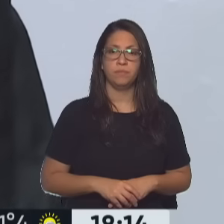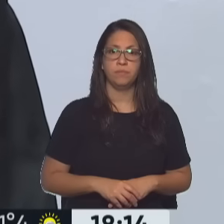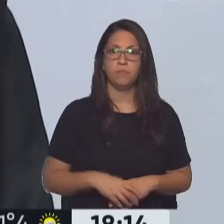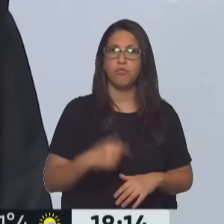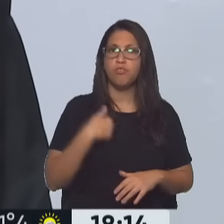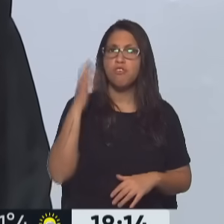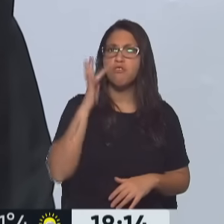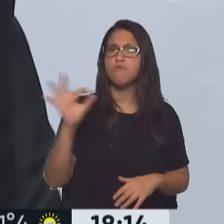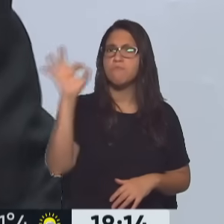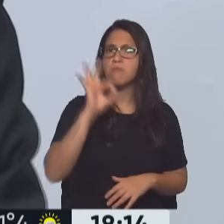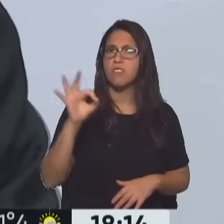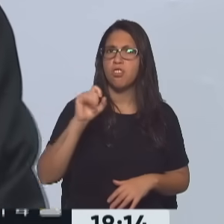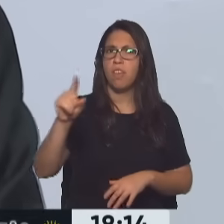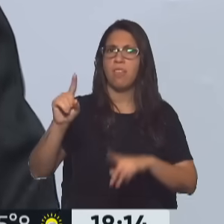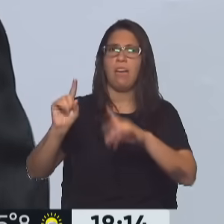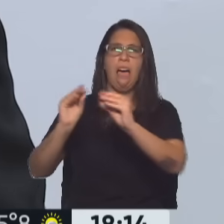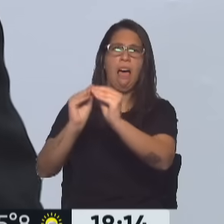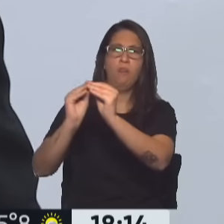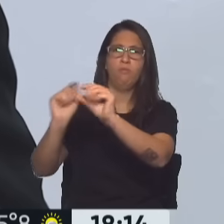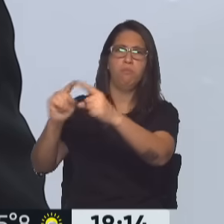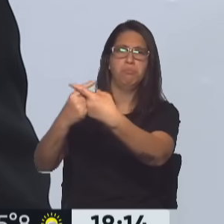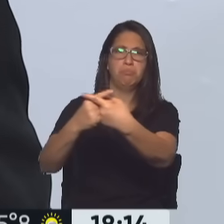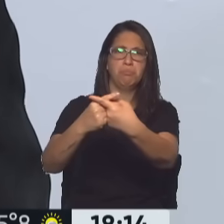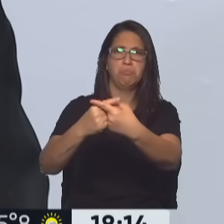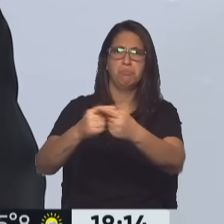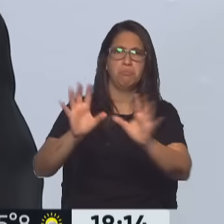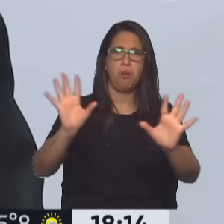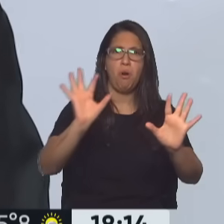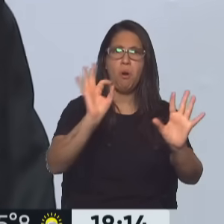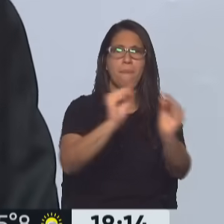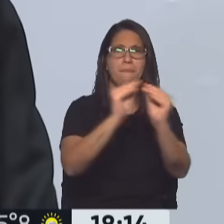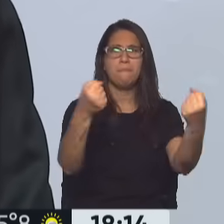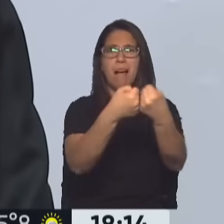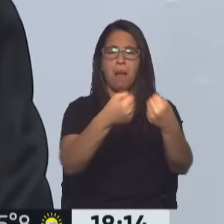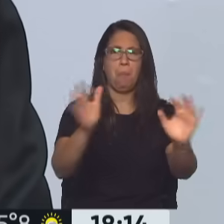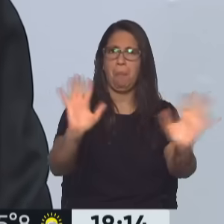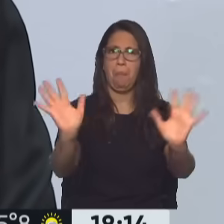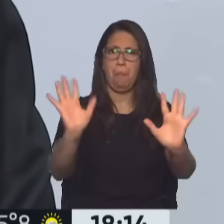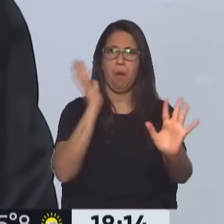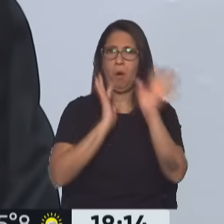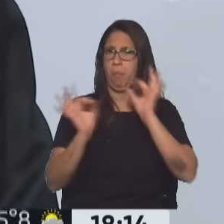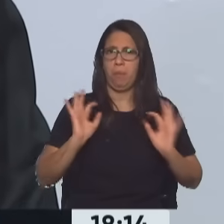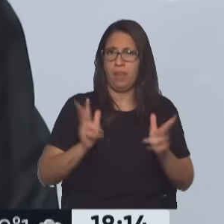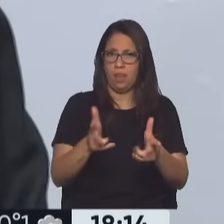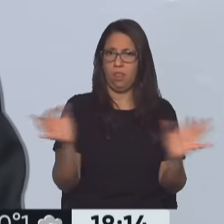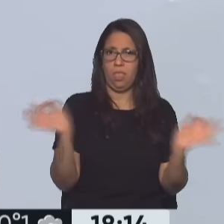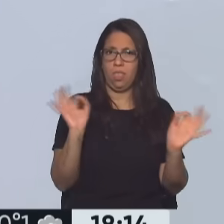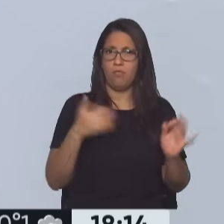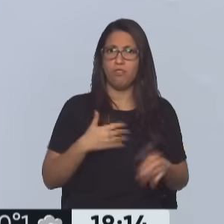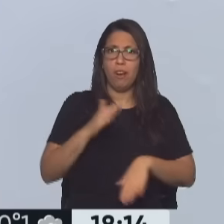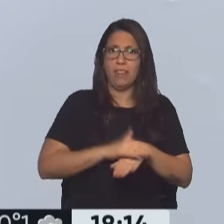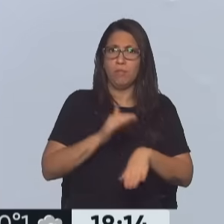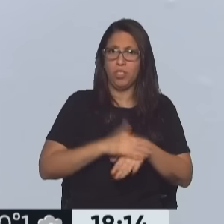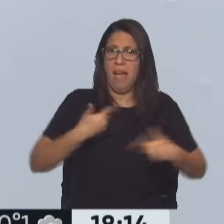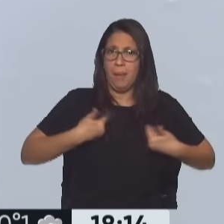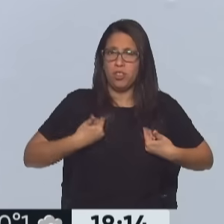Yo no opino de las internas o los pactos de otras fuerzas políticas. Mi responsabilidad es decirle a los